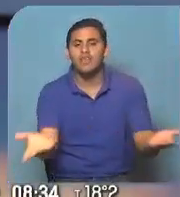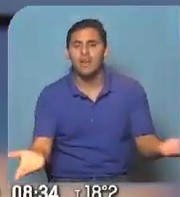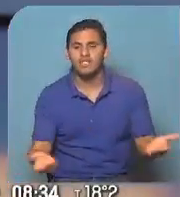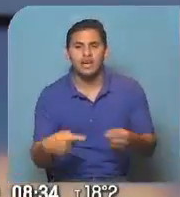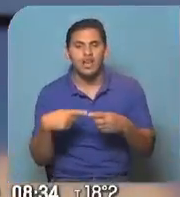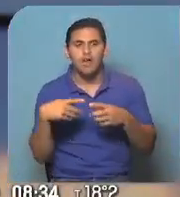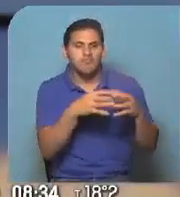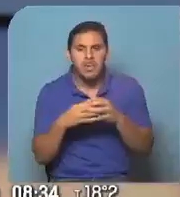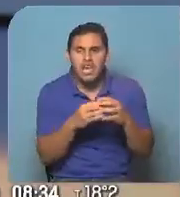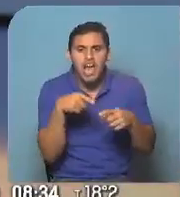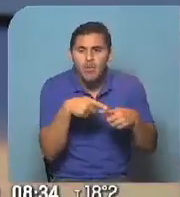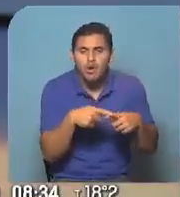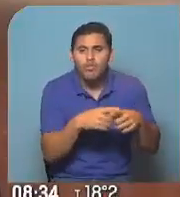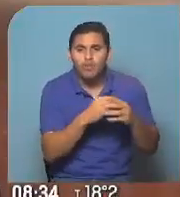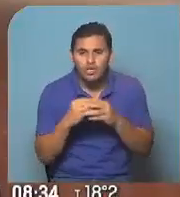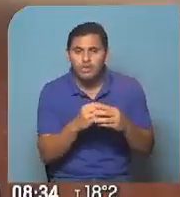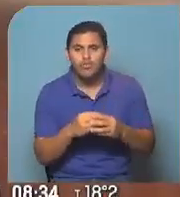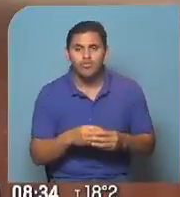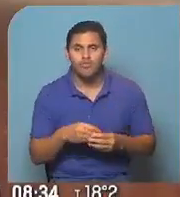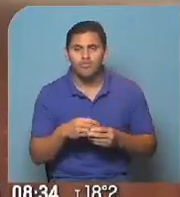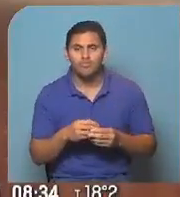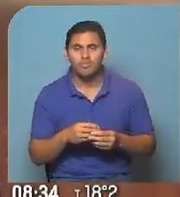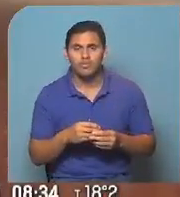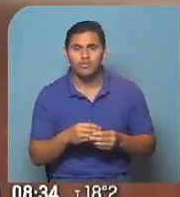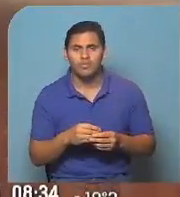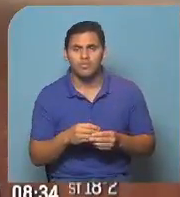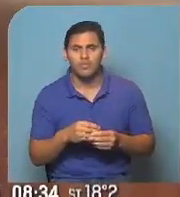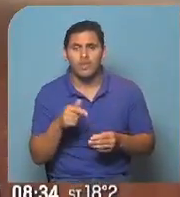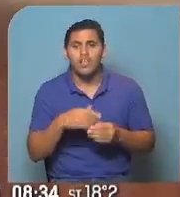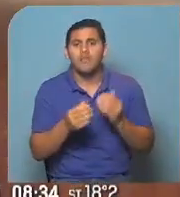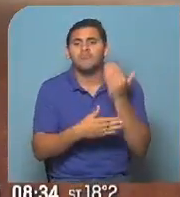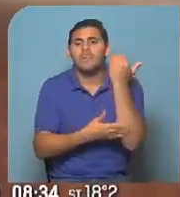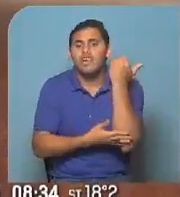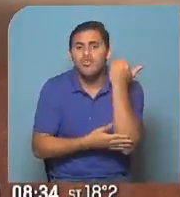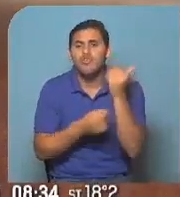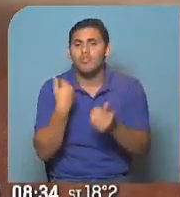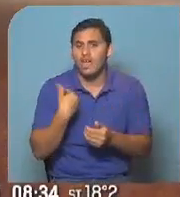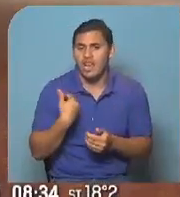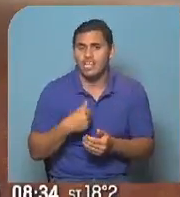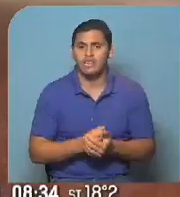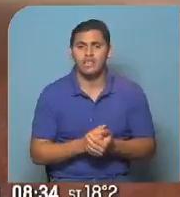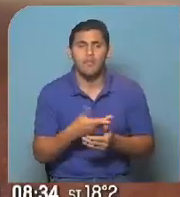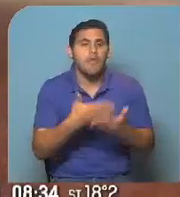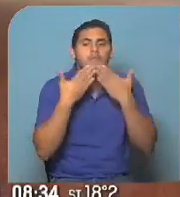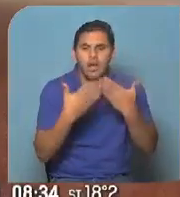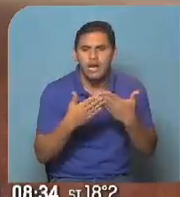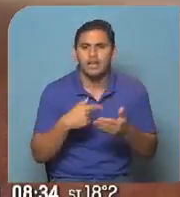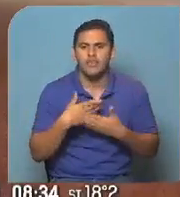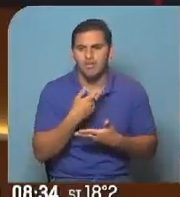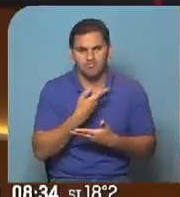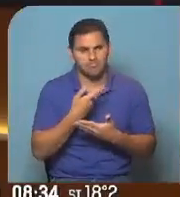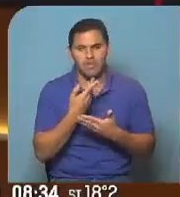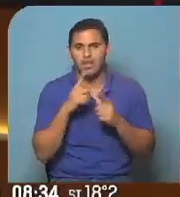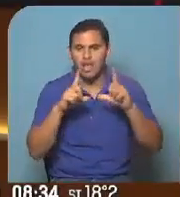políticos que tienen que influir directamente en lo que tiene que ver con la economía en la república argentina ramiro castiñeira gracias por esto en la televisión pública